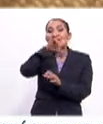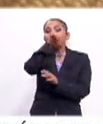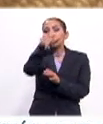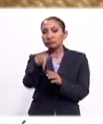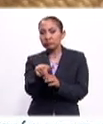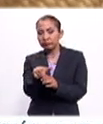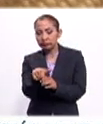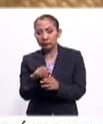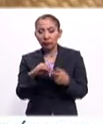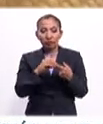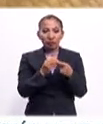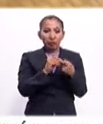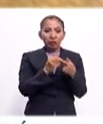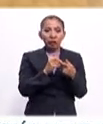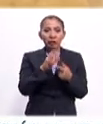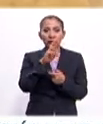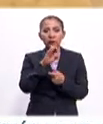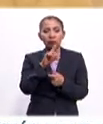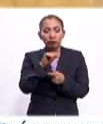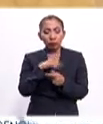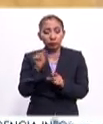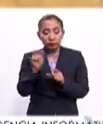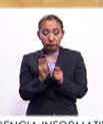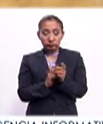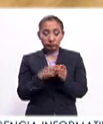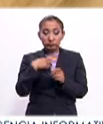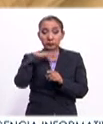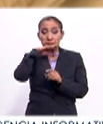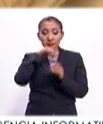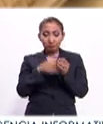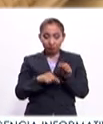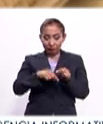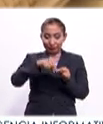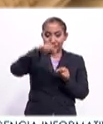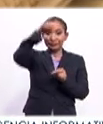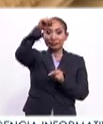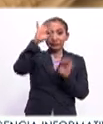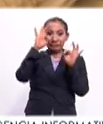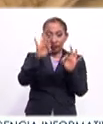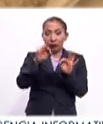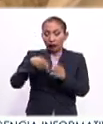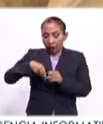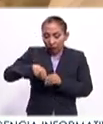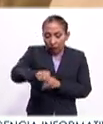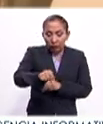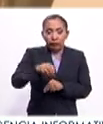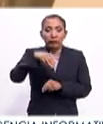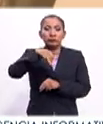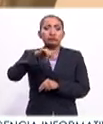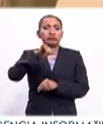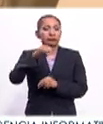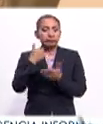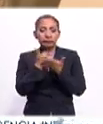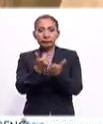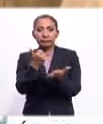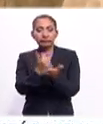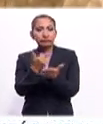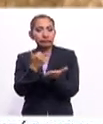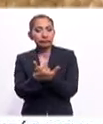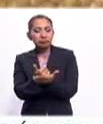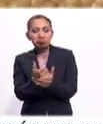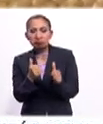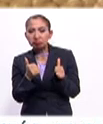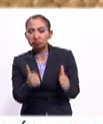maíz. El frijol enredador se planta cuando la caña de maíz ya está suficientemente desarrollada. La milpa es una